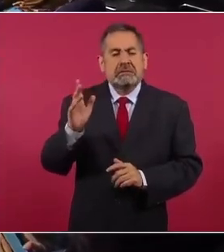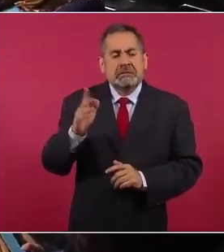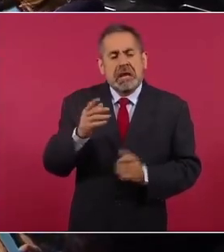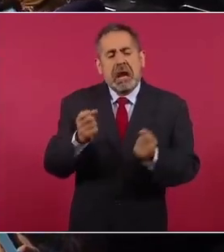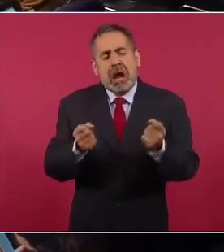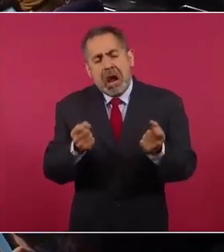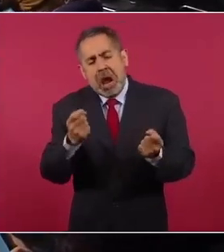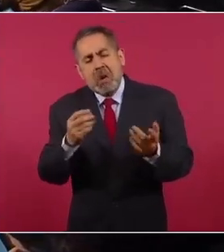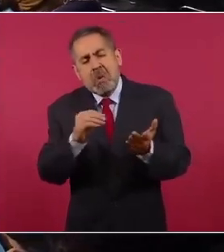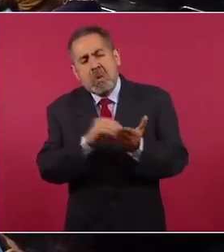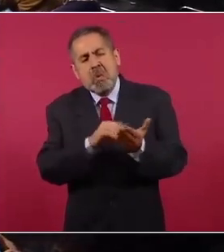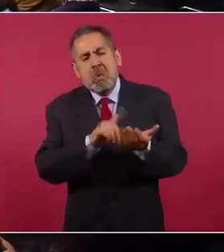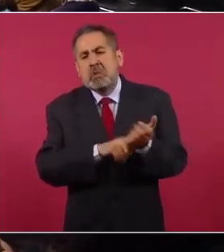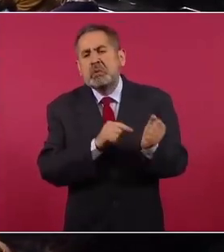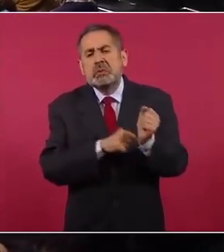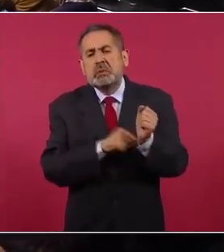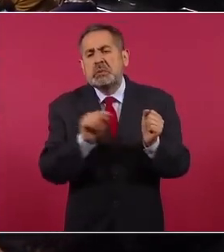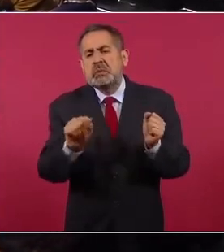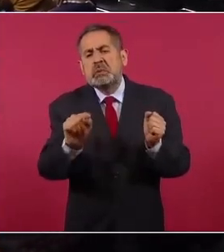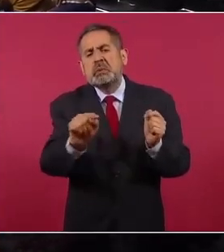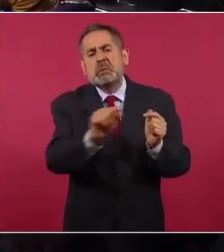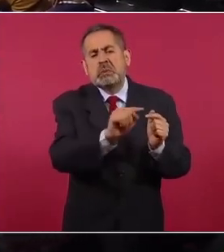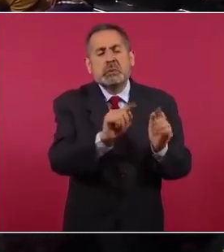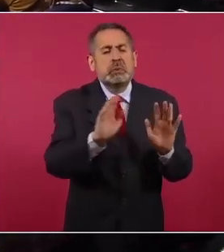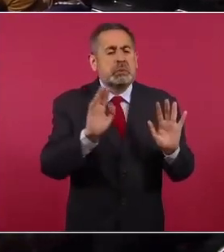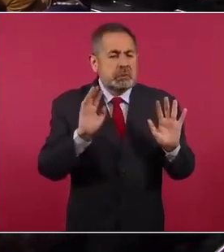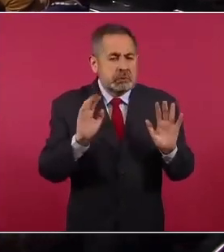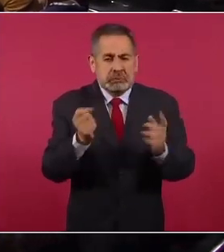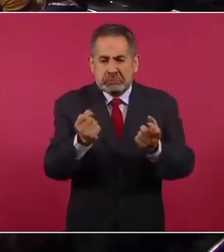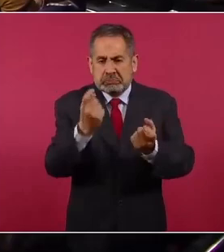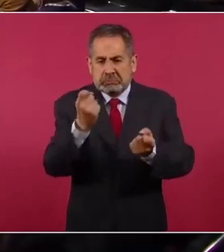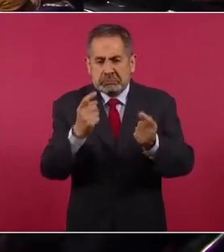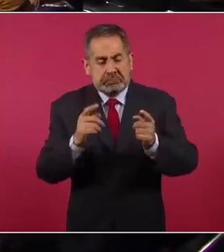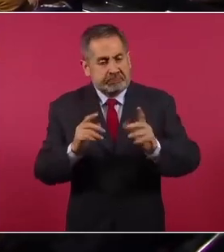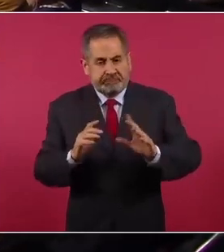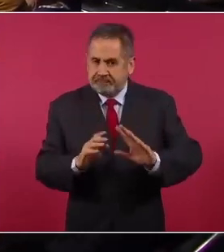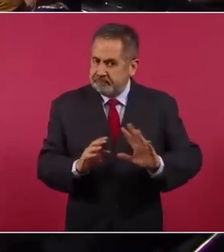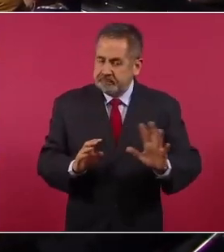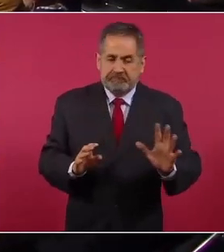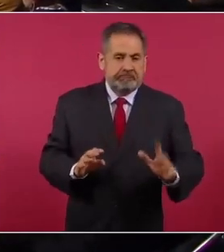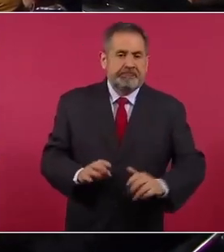todavía se lleve a cabo